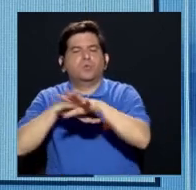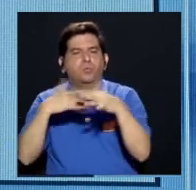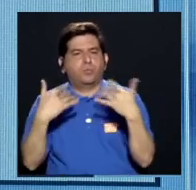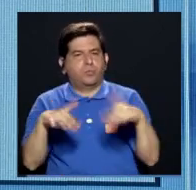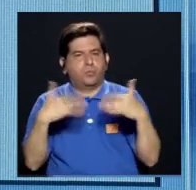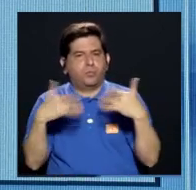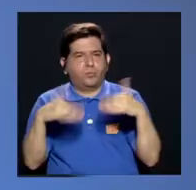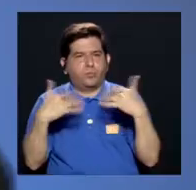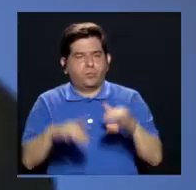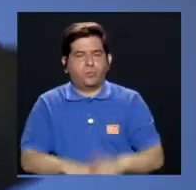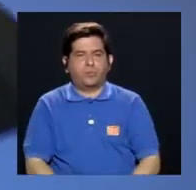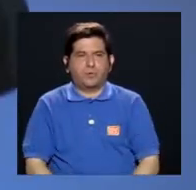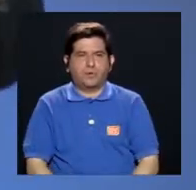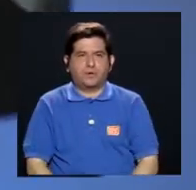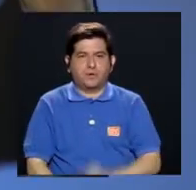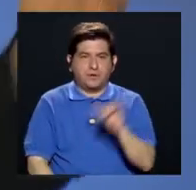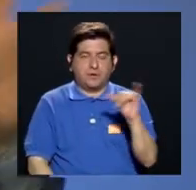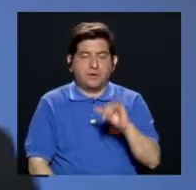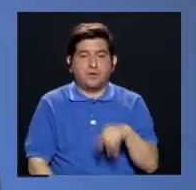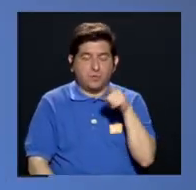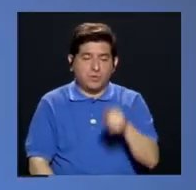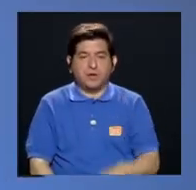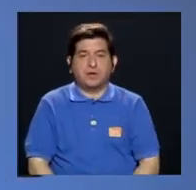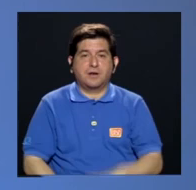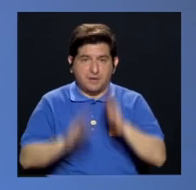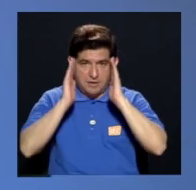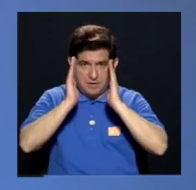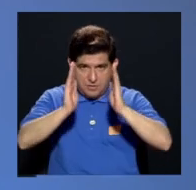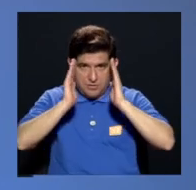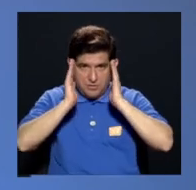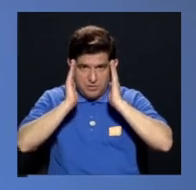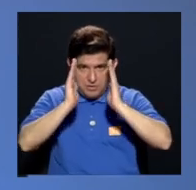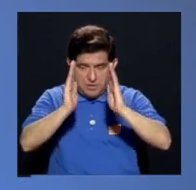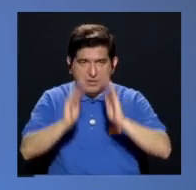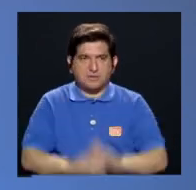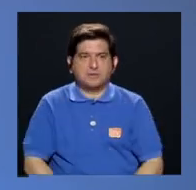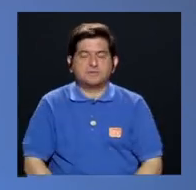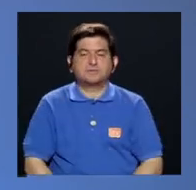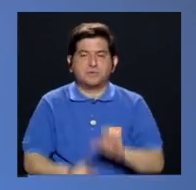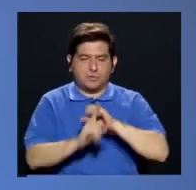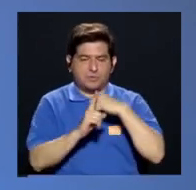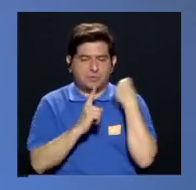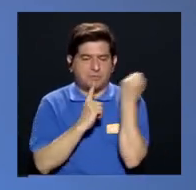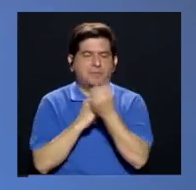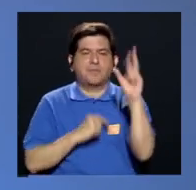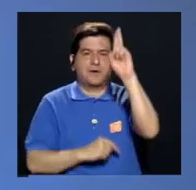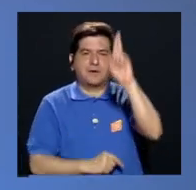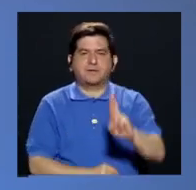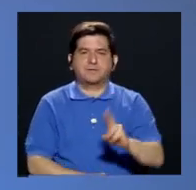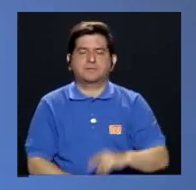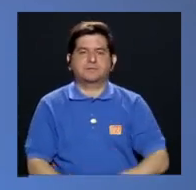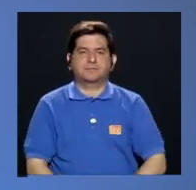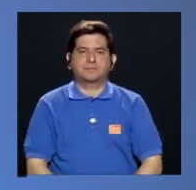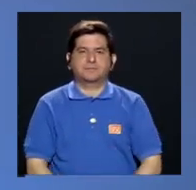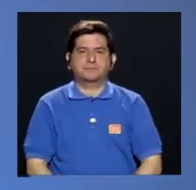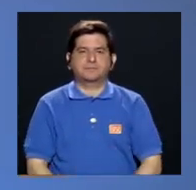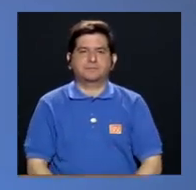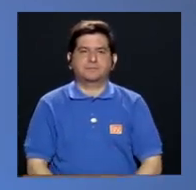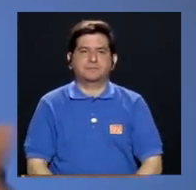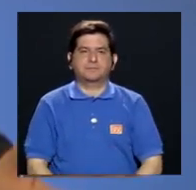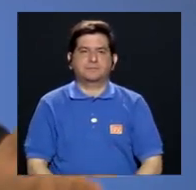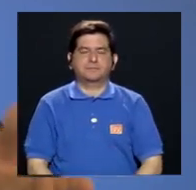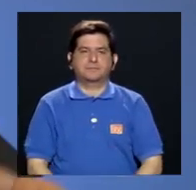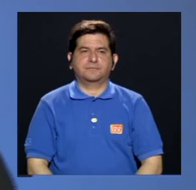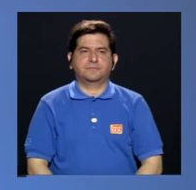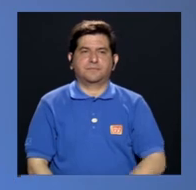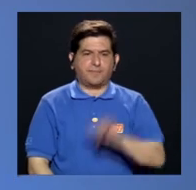manera y con esa gran cobertura en la sociedad costarricense.